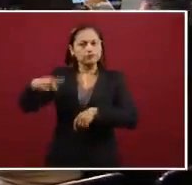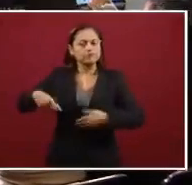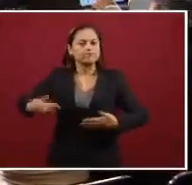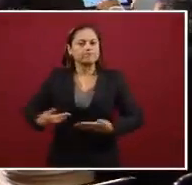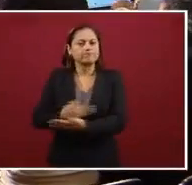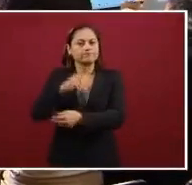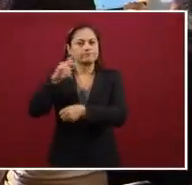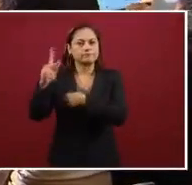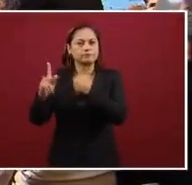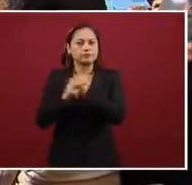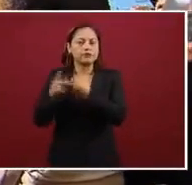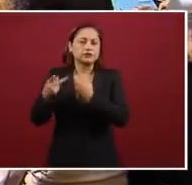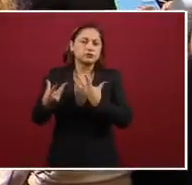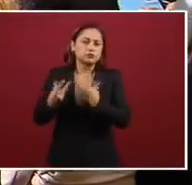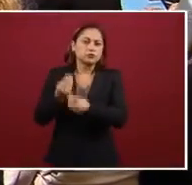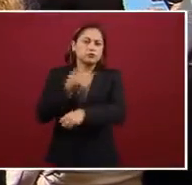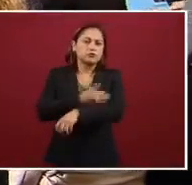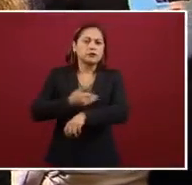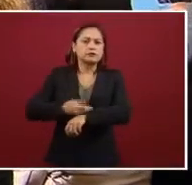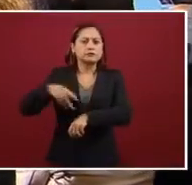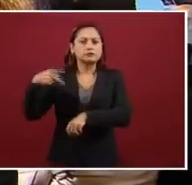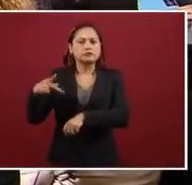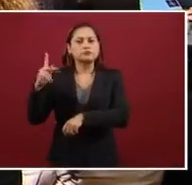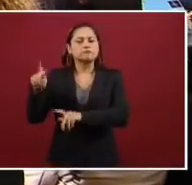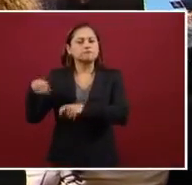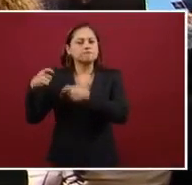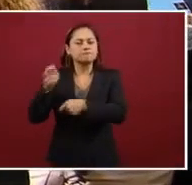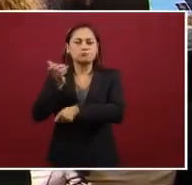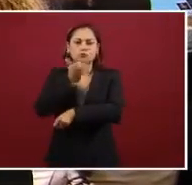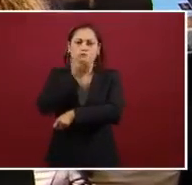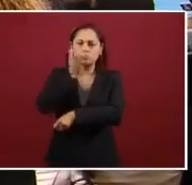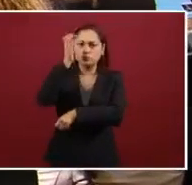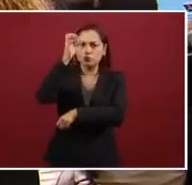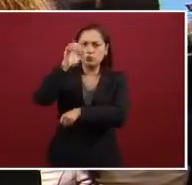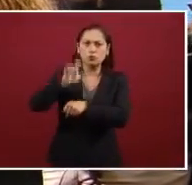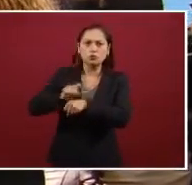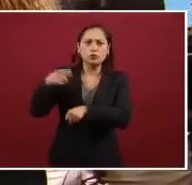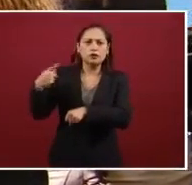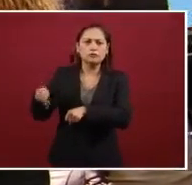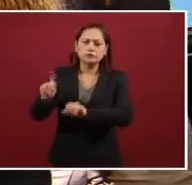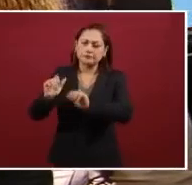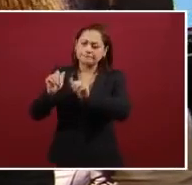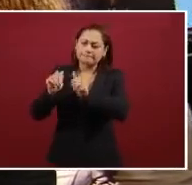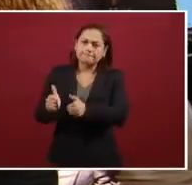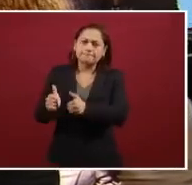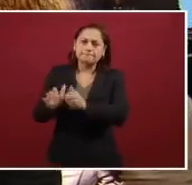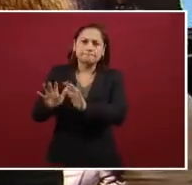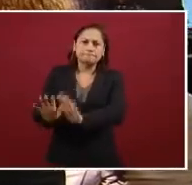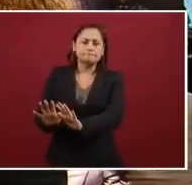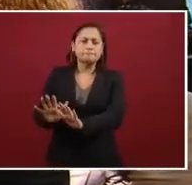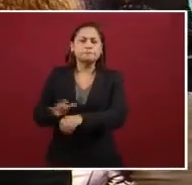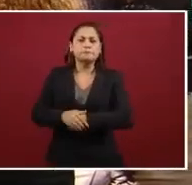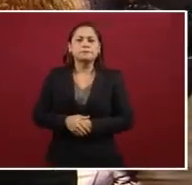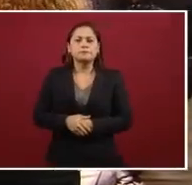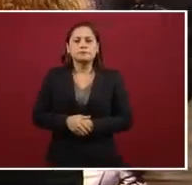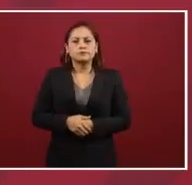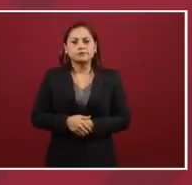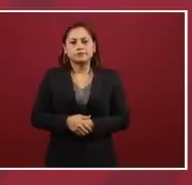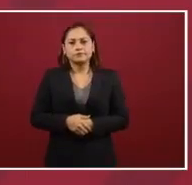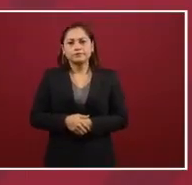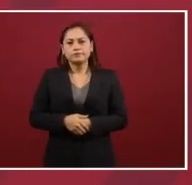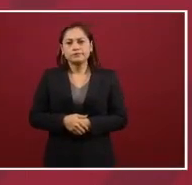están sus familiares, costumbres y cultura. Entonces hemos avanzado y